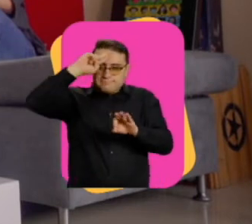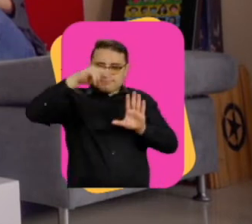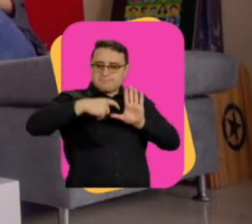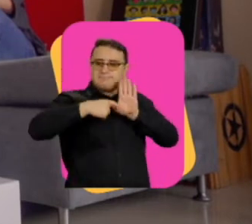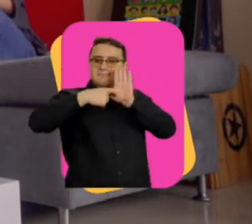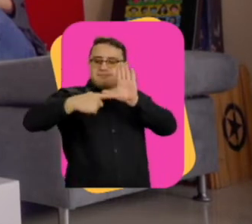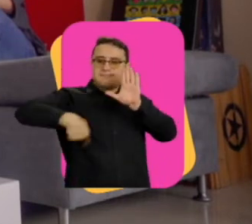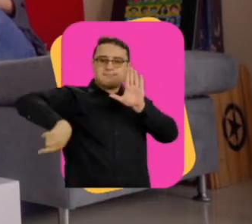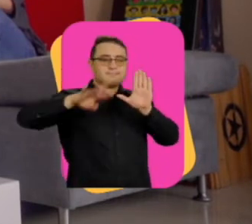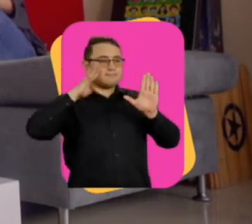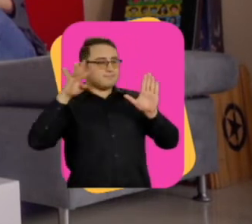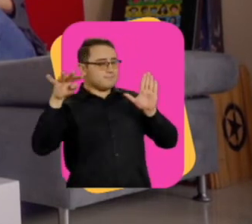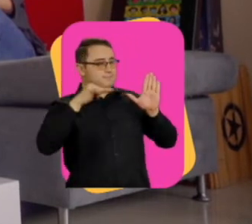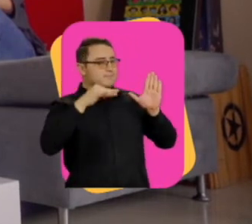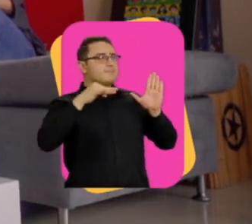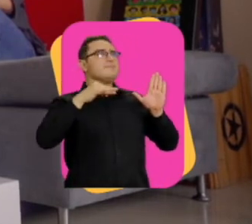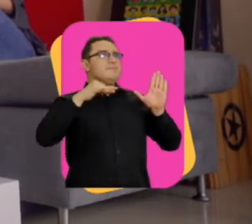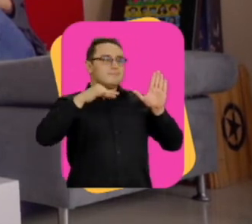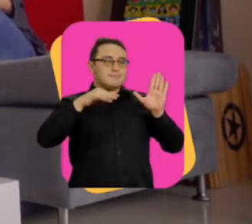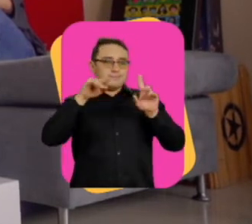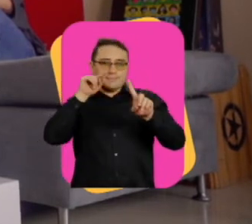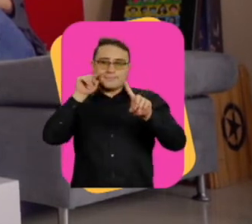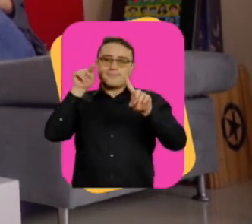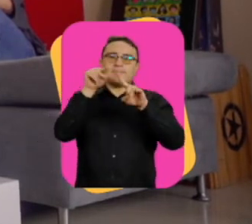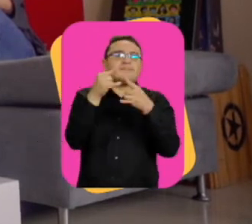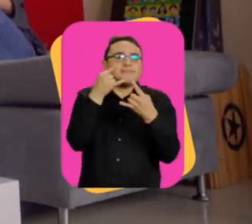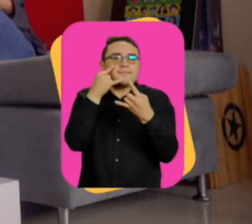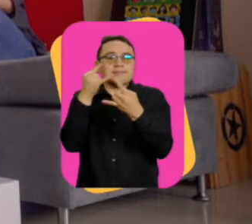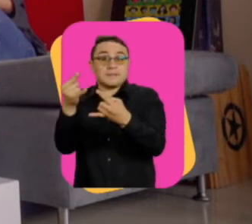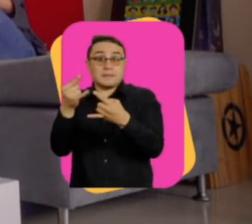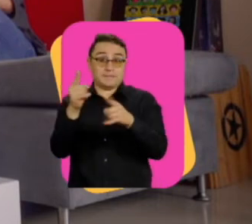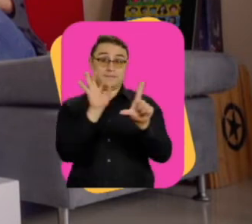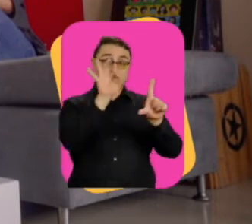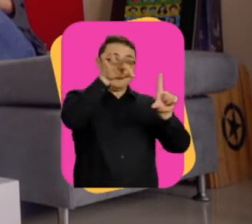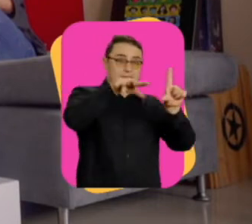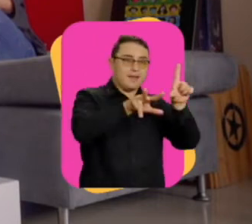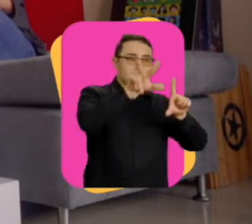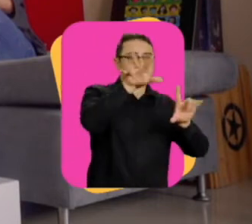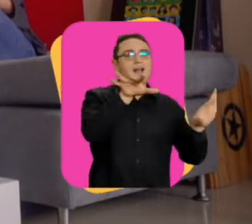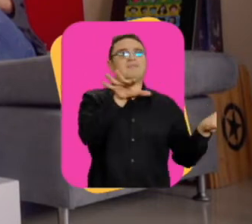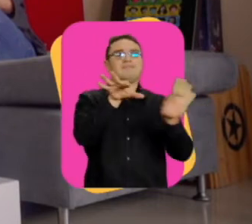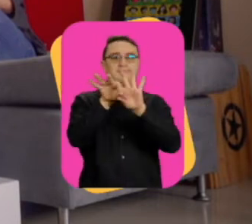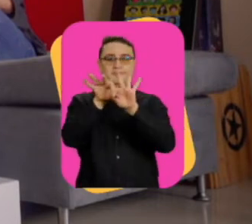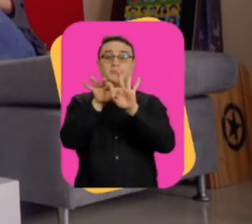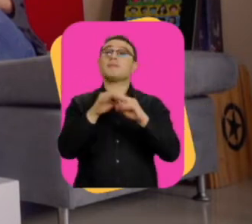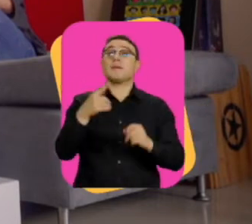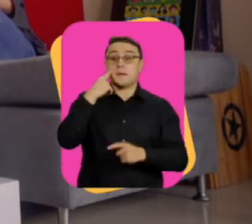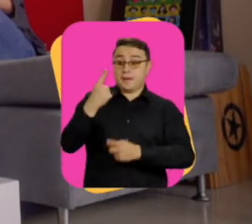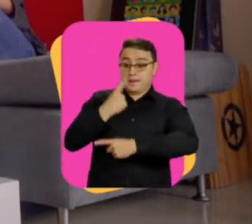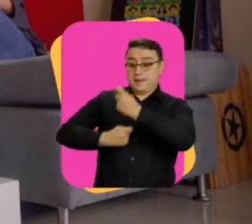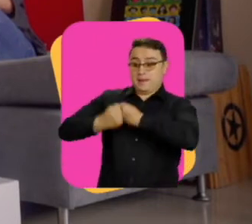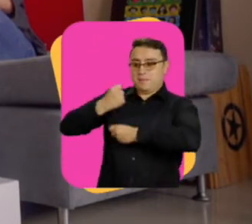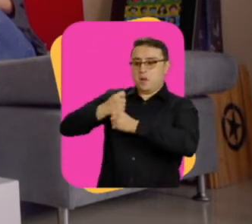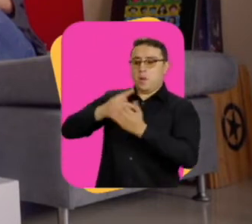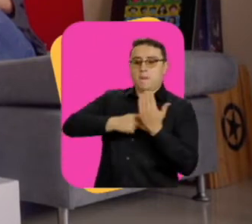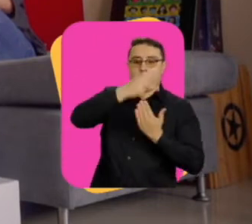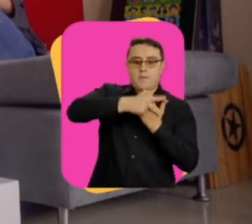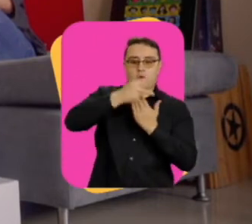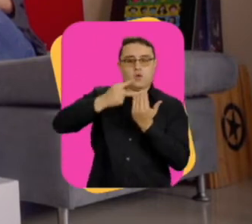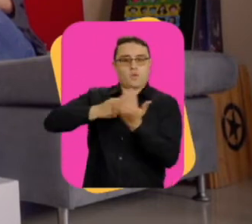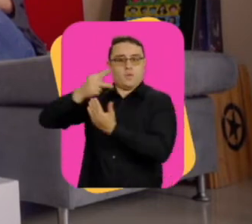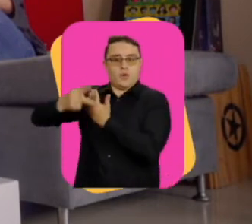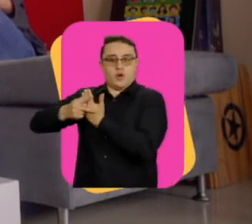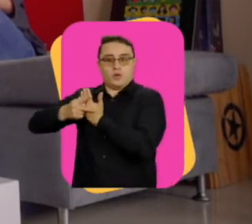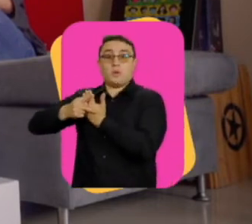buscábamos y quizá la que lo llevó a un lugar más interesante, ¿no? El año pasado en particular tuvimos 2 proyectos de producción por